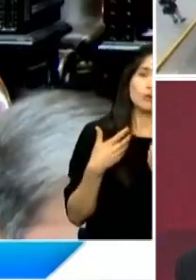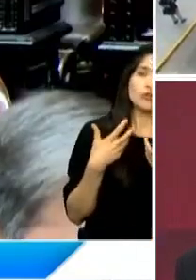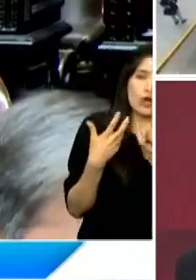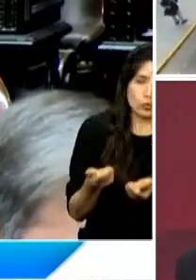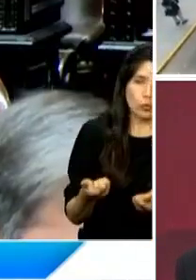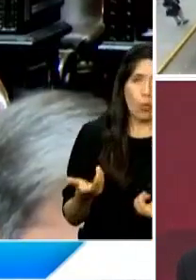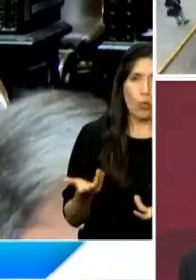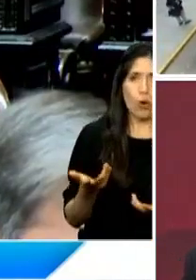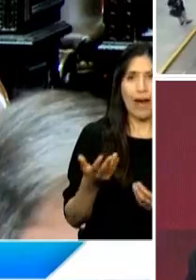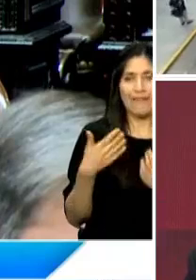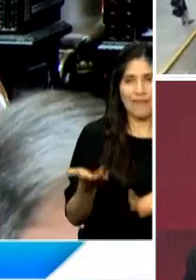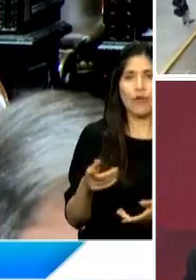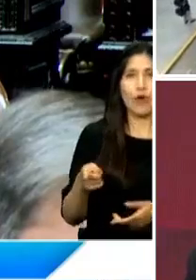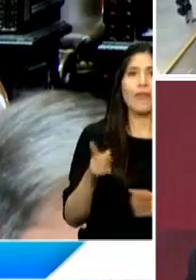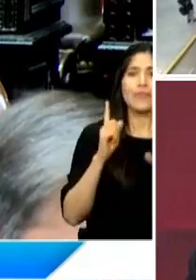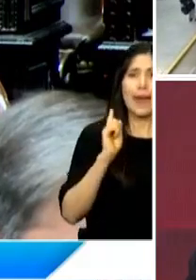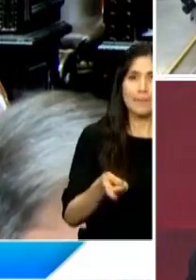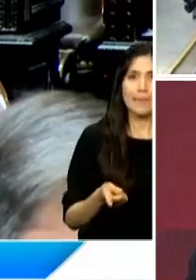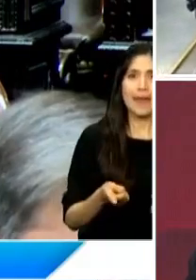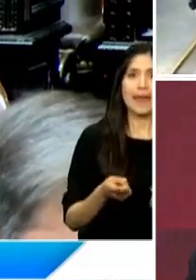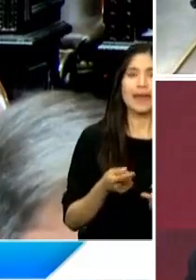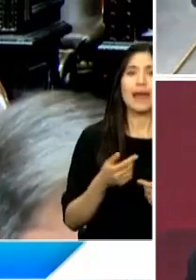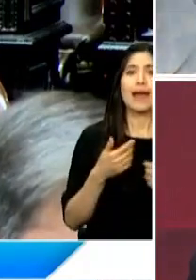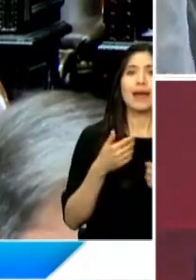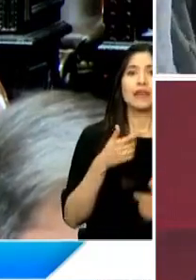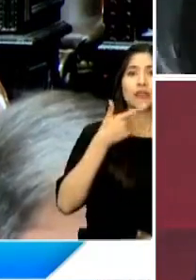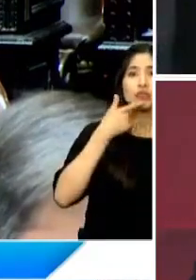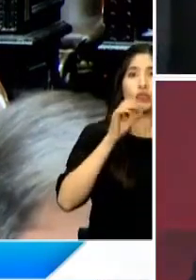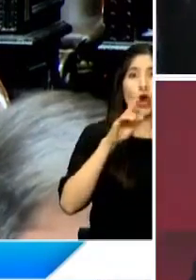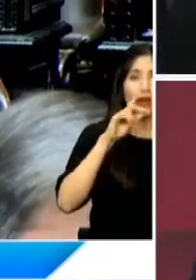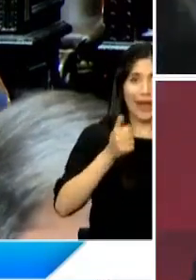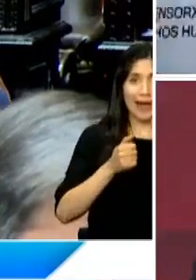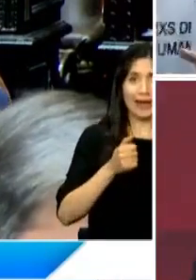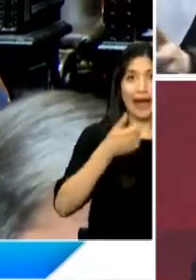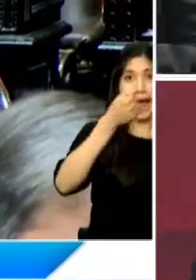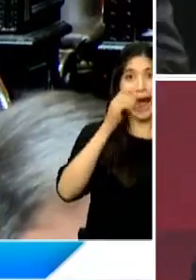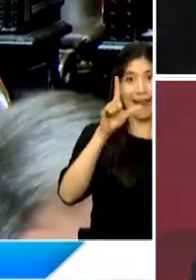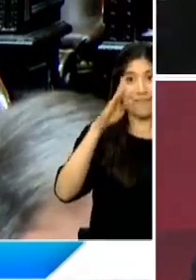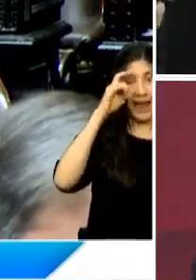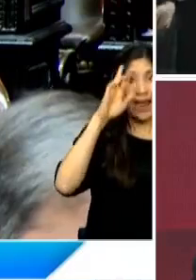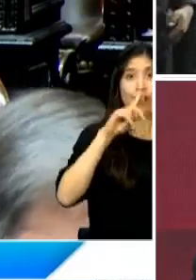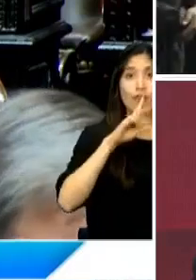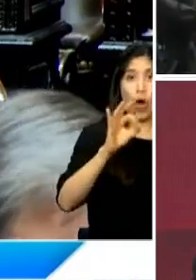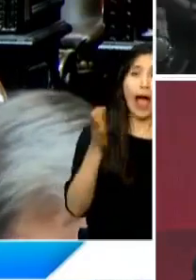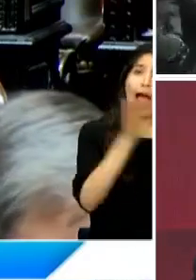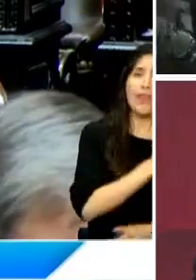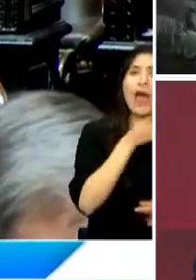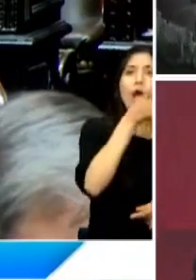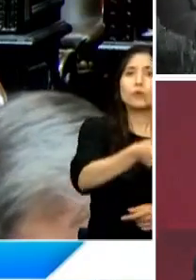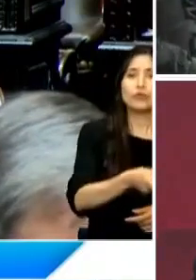como punta de lanza, la discusión, la batalla cultural, como se le llamó siempre. Y dentro de esta batalla cultural